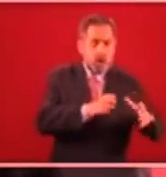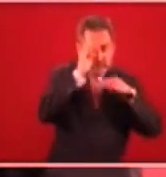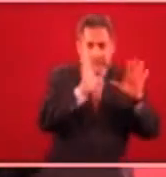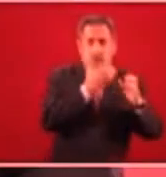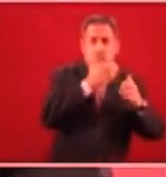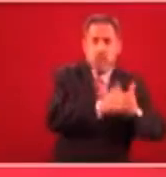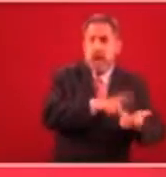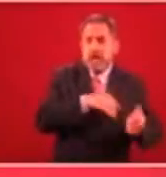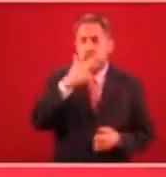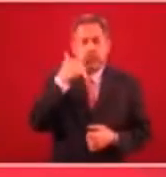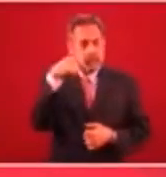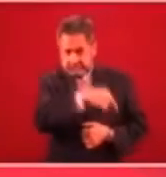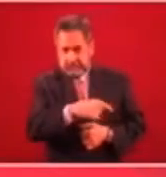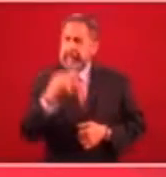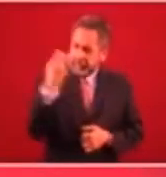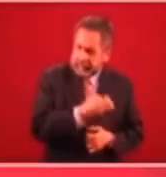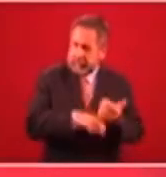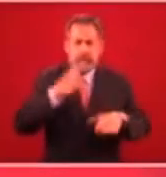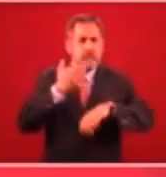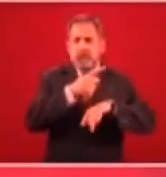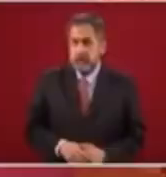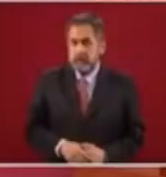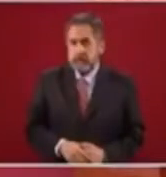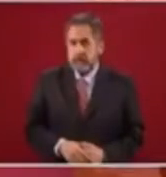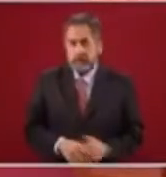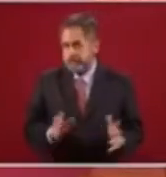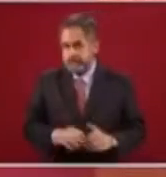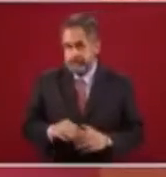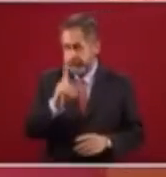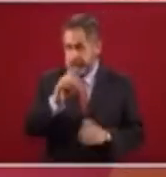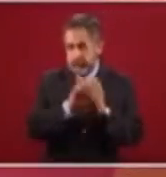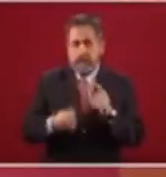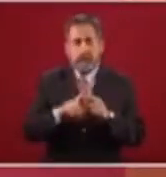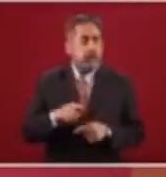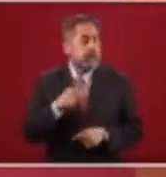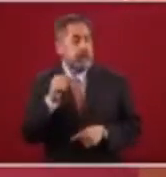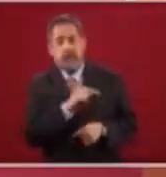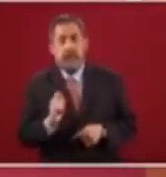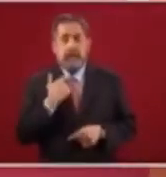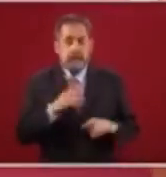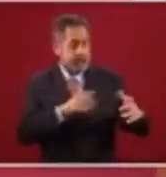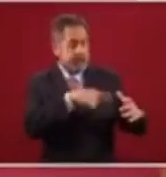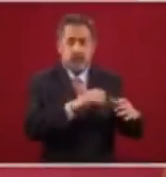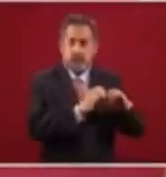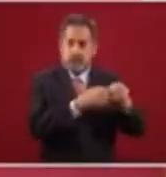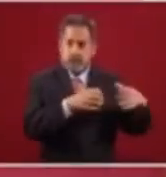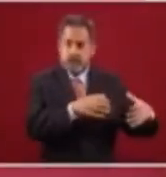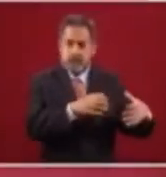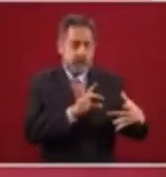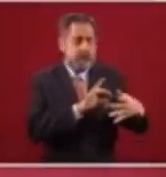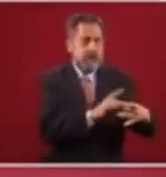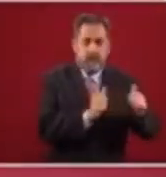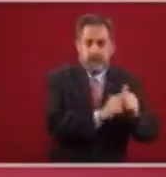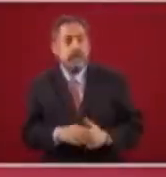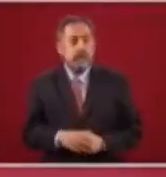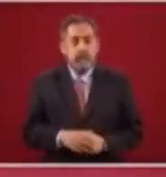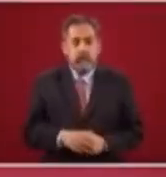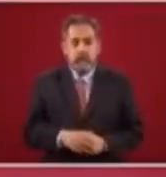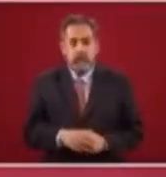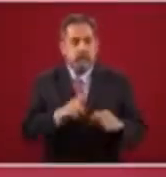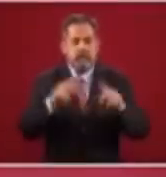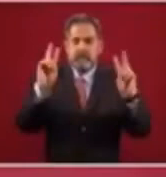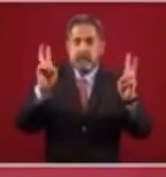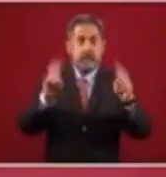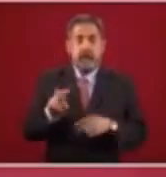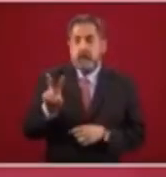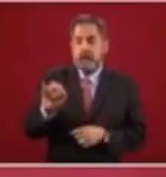corruptos son los responsables de la crisis de México. Por ejemplo, hay organizaciones afines al conservadurismo que en el